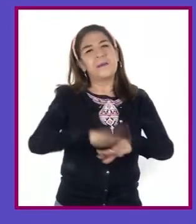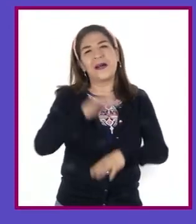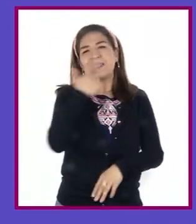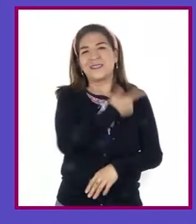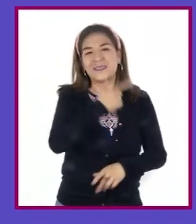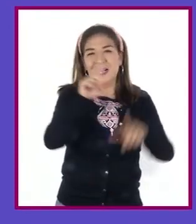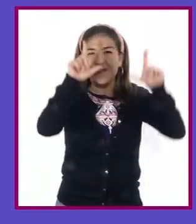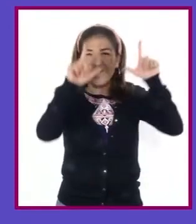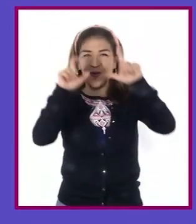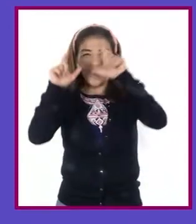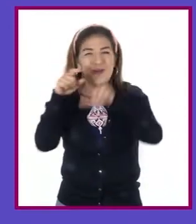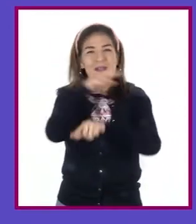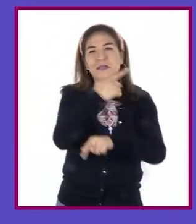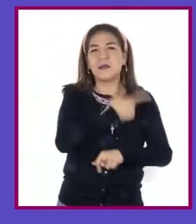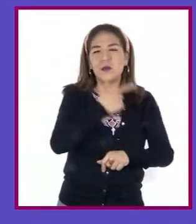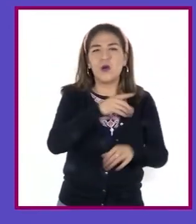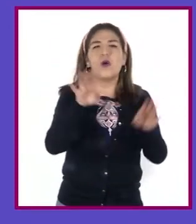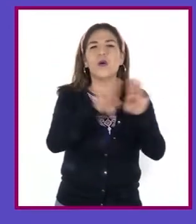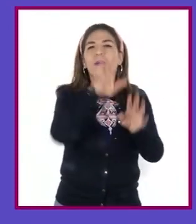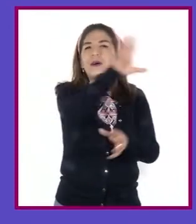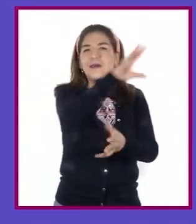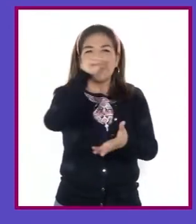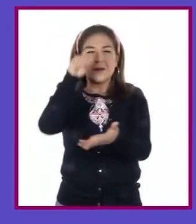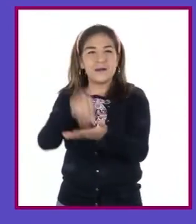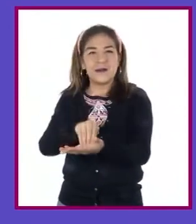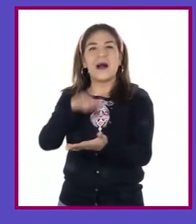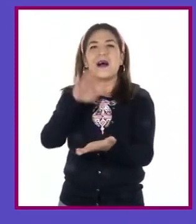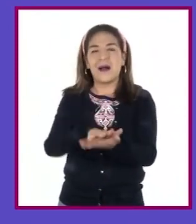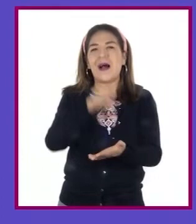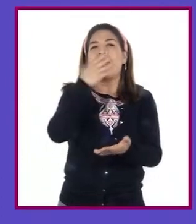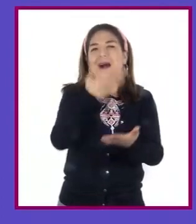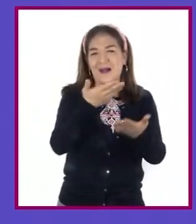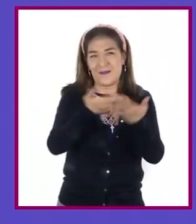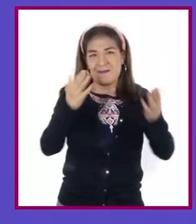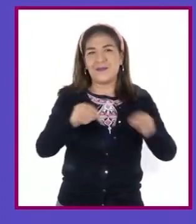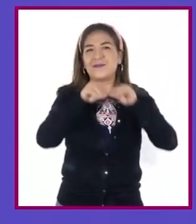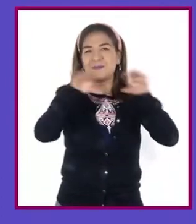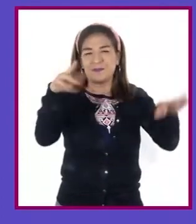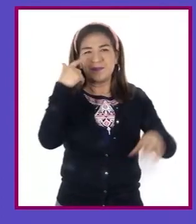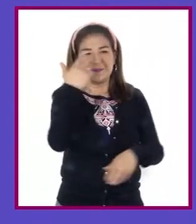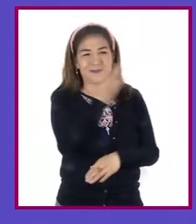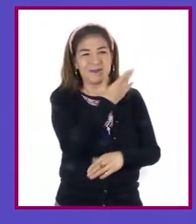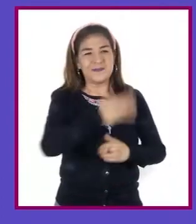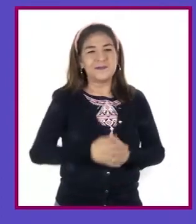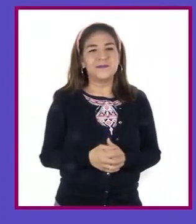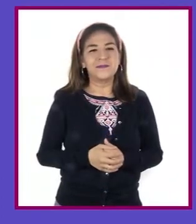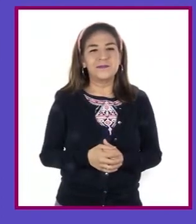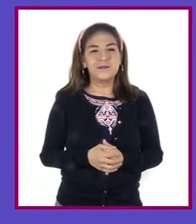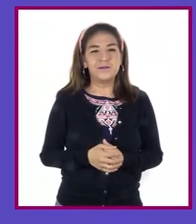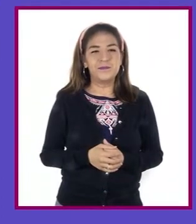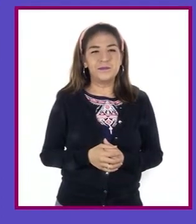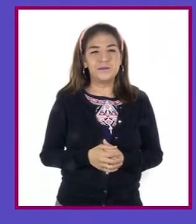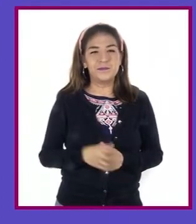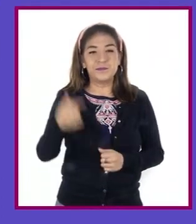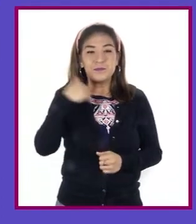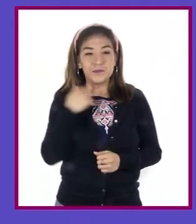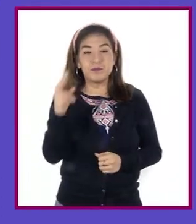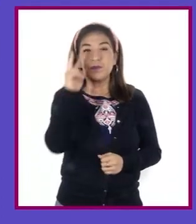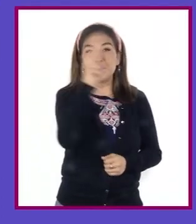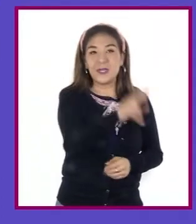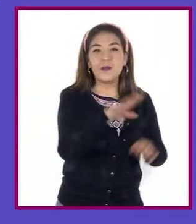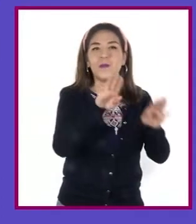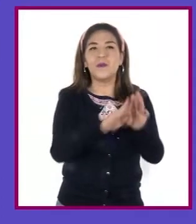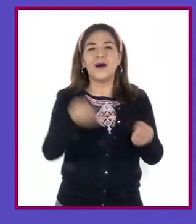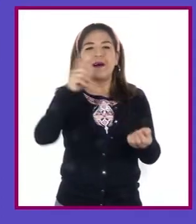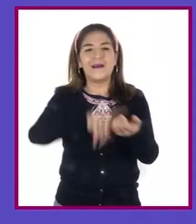a la fotografía, lo retrató y lo comparte ahora con nosotros. Mira. Y yo en cuanto la vi pensé que era un poema